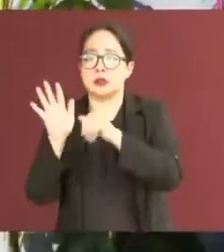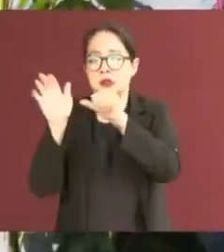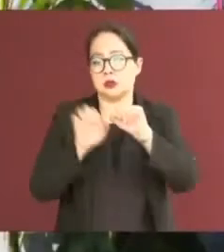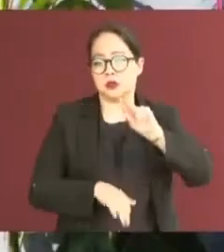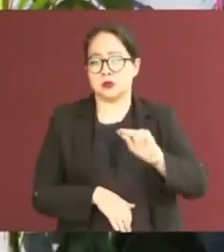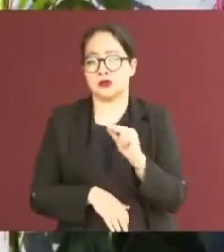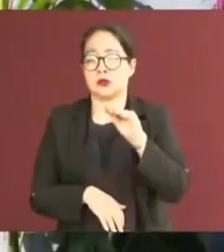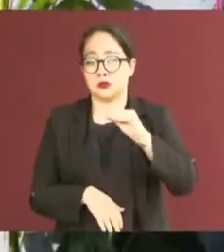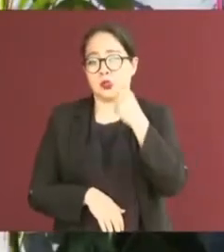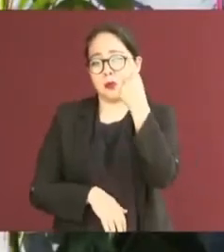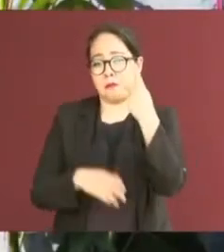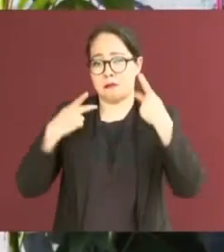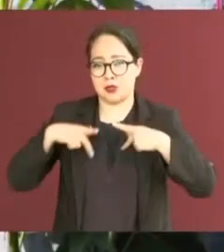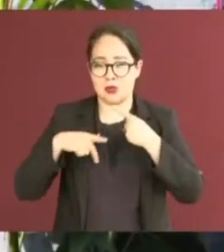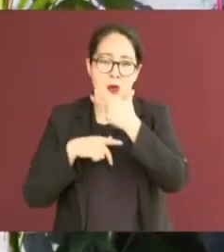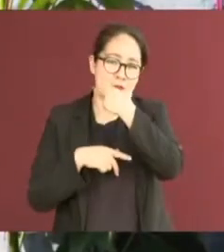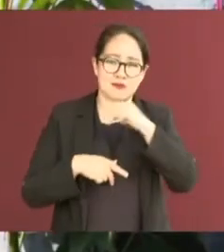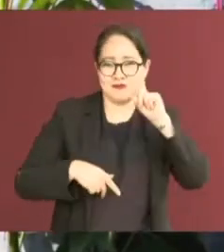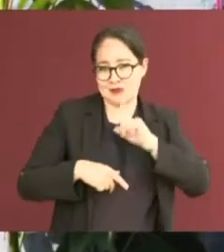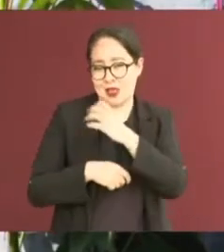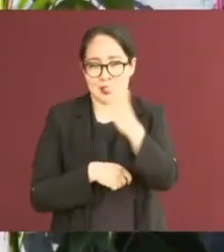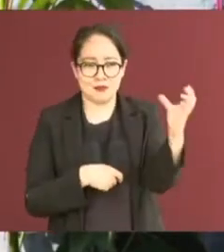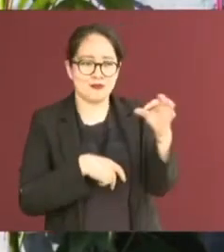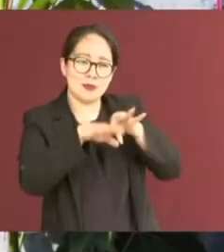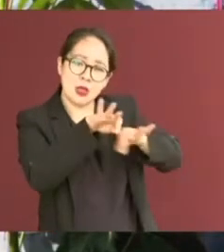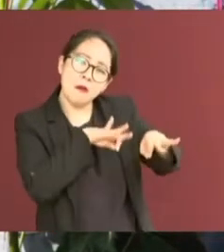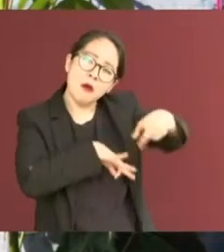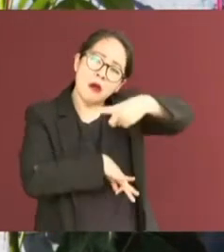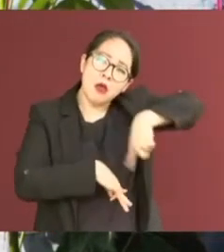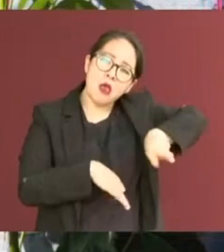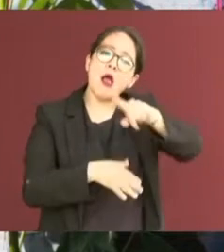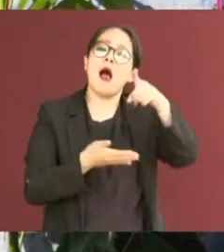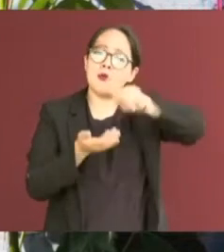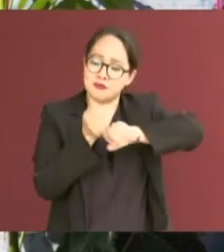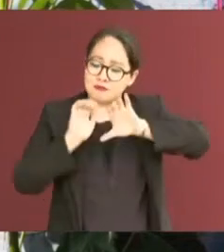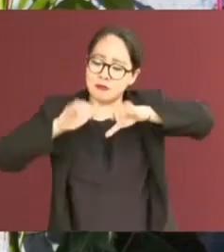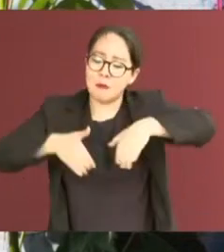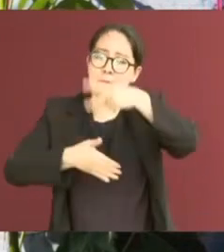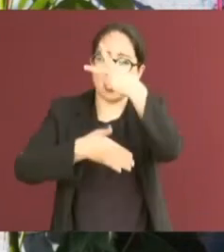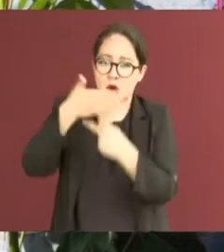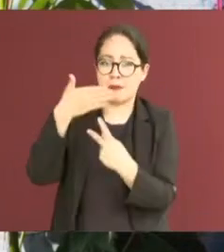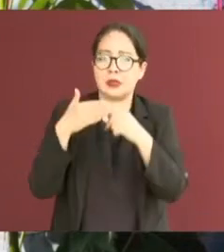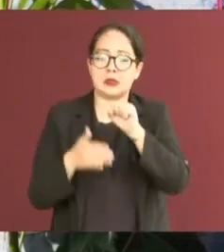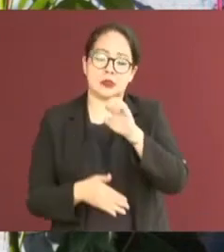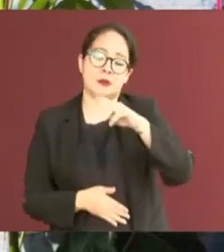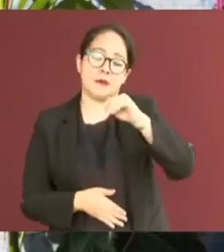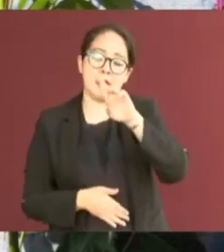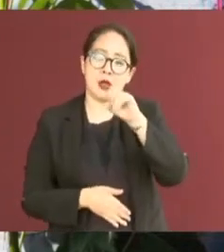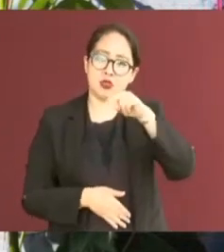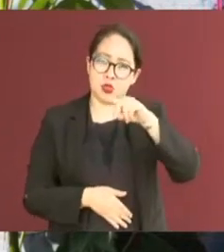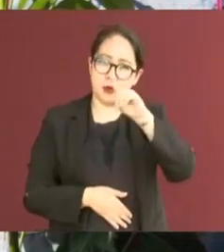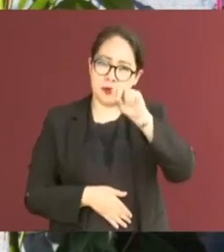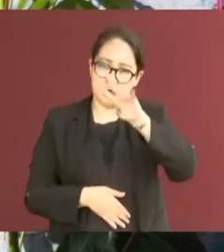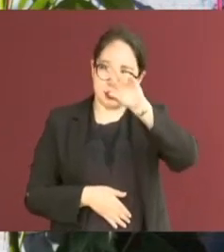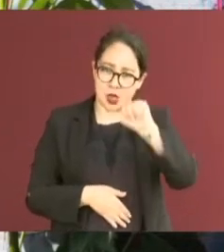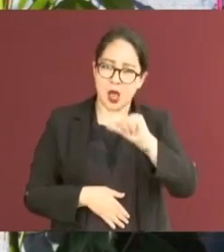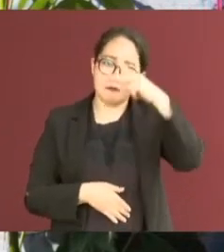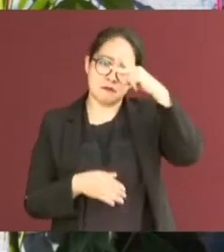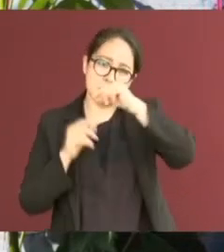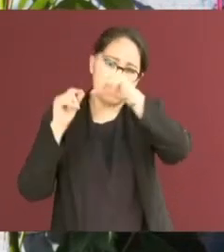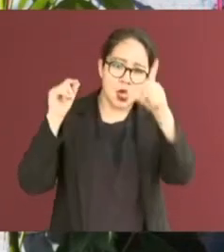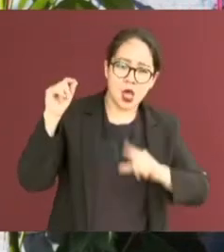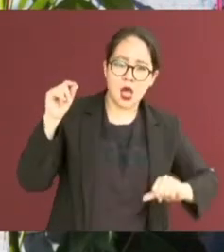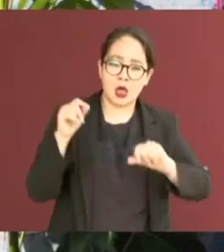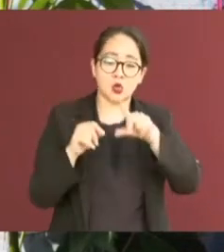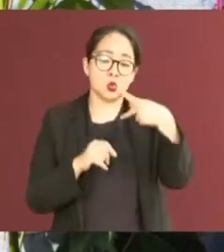426.691 campesinas y campesinos que forman parte del programa Sembrando Vida a nivel nacional, de los cuales el 30%